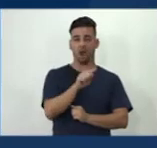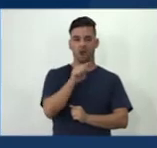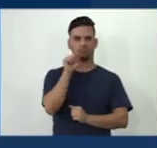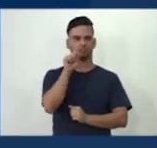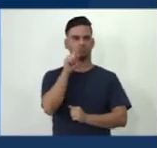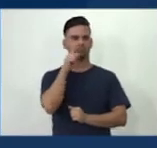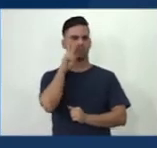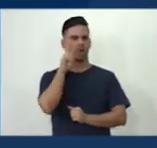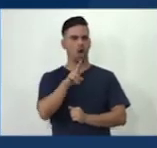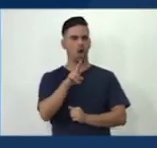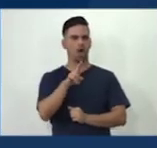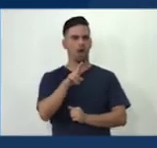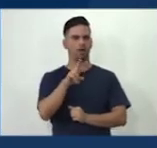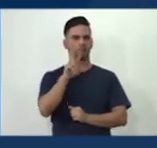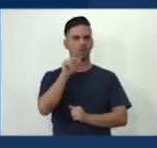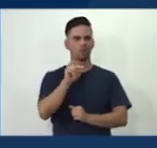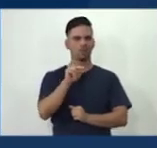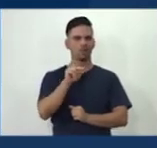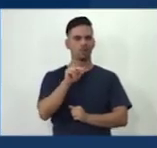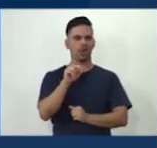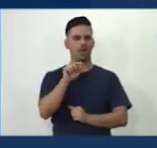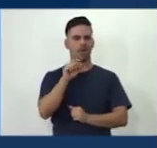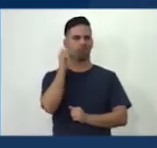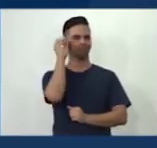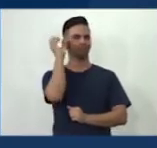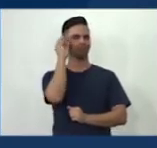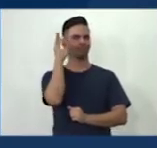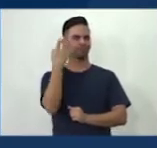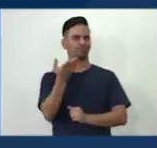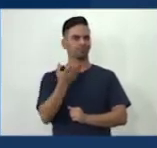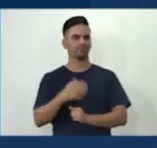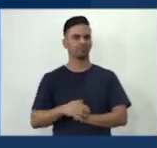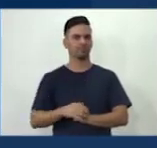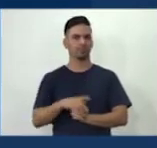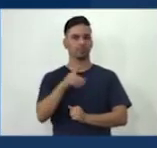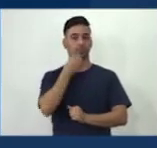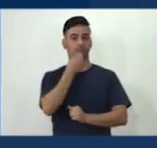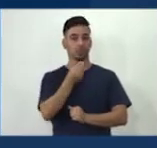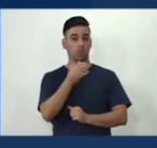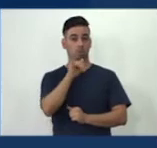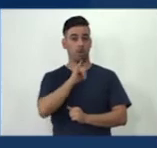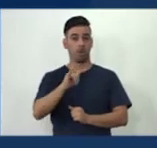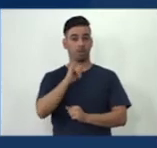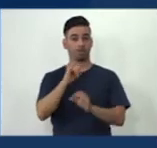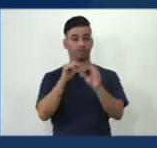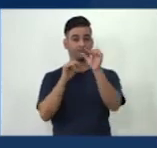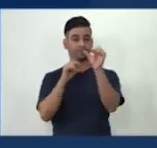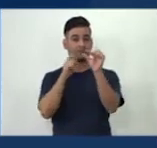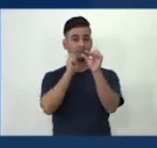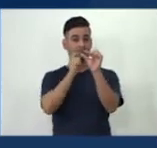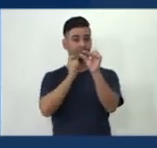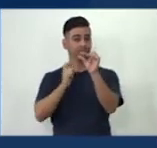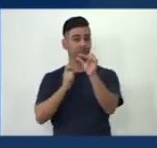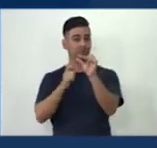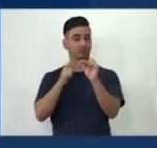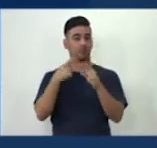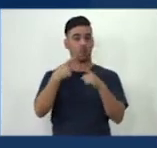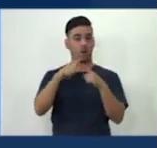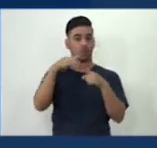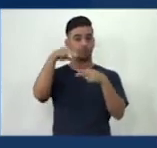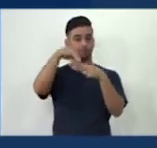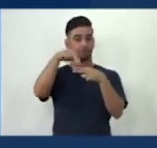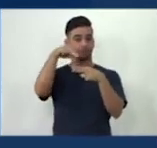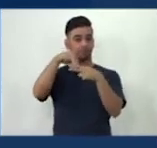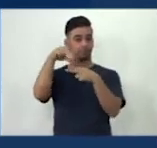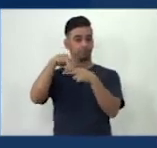Inciso A: acerca del cuerpo ferromagnético enrollado de diferentes objetos metálicos como tachuelas o presillas, abre y cierra el